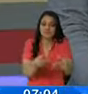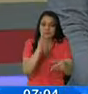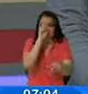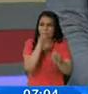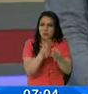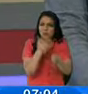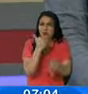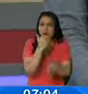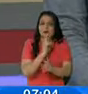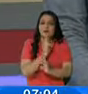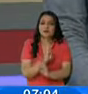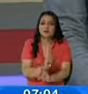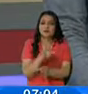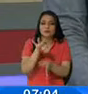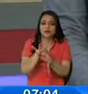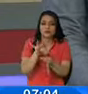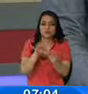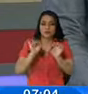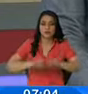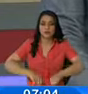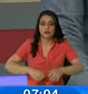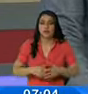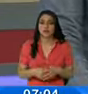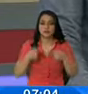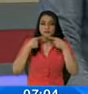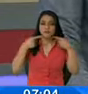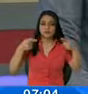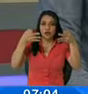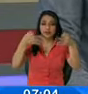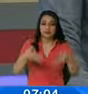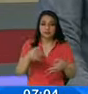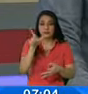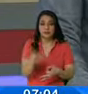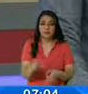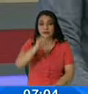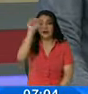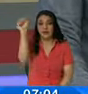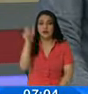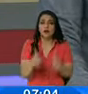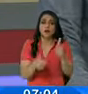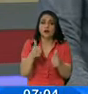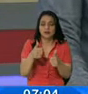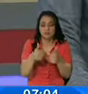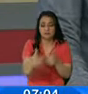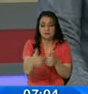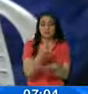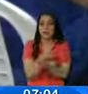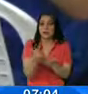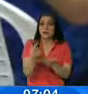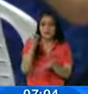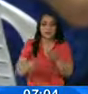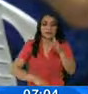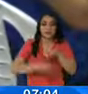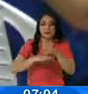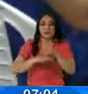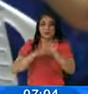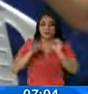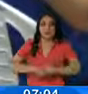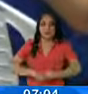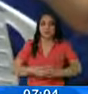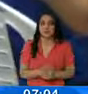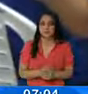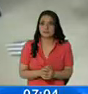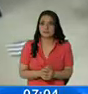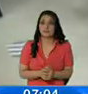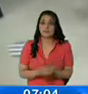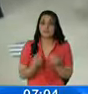a los resultados de las votaciones la proclamación oficial del ganador se podría dar en esta semana es precisamente en etapa de